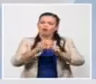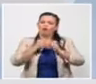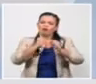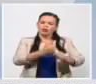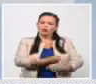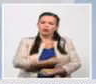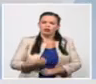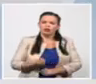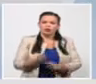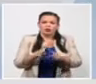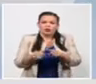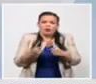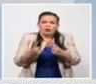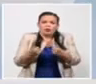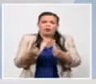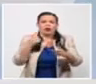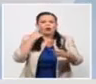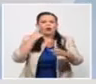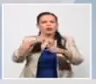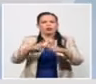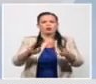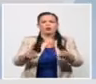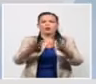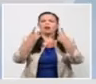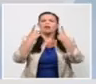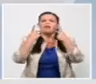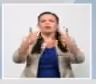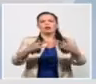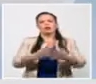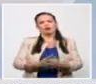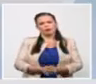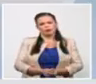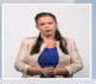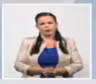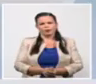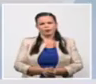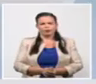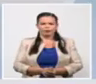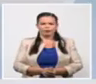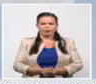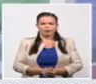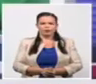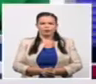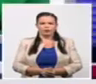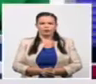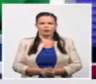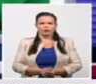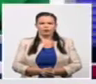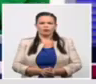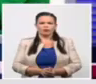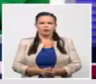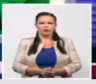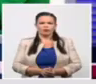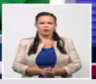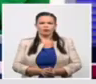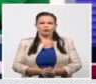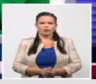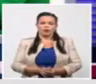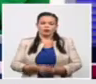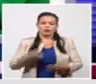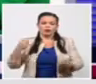cifra, que no haya ninguno, pero menos en la cifra que ha tenido comportando en los últimos días, en las